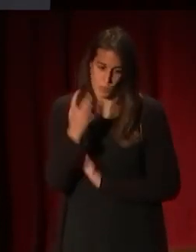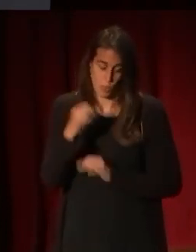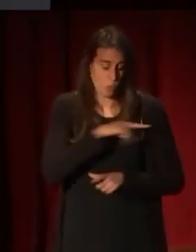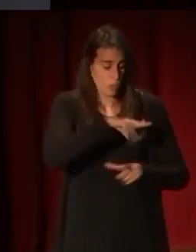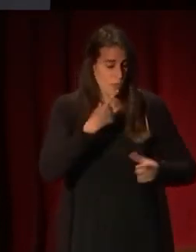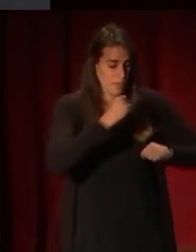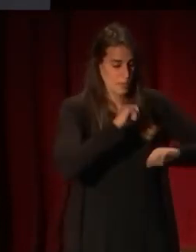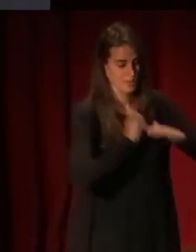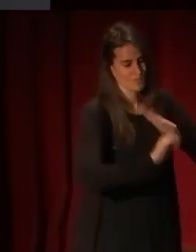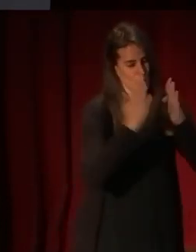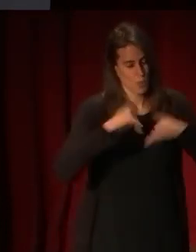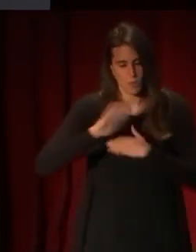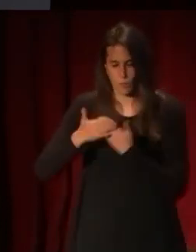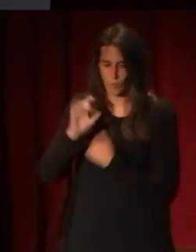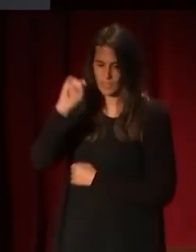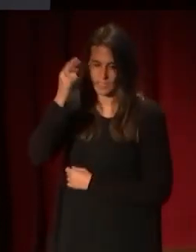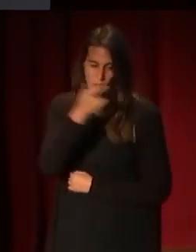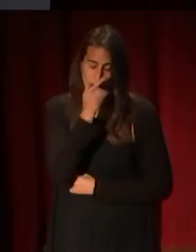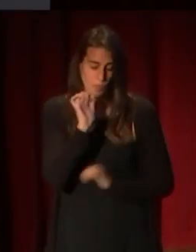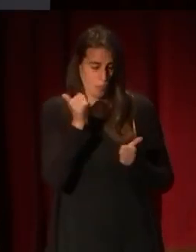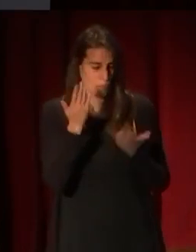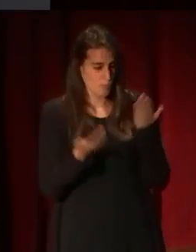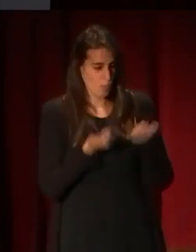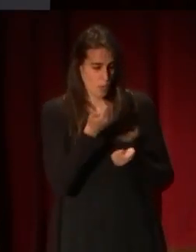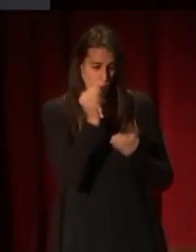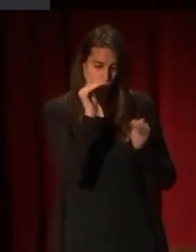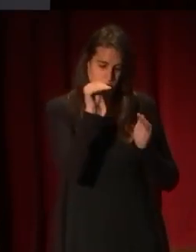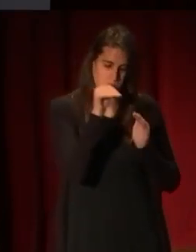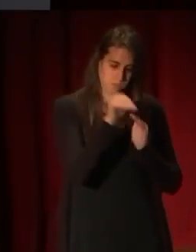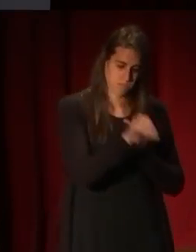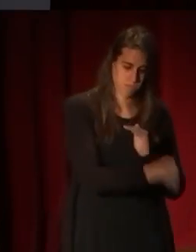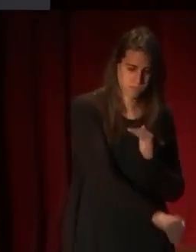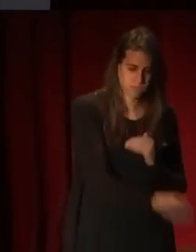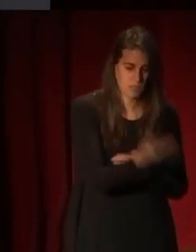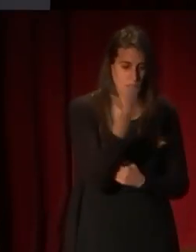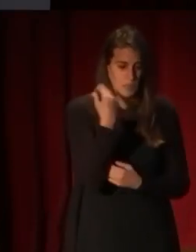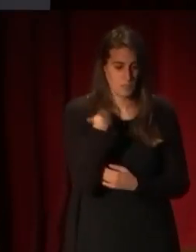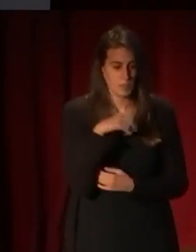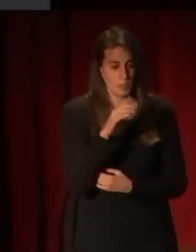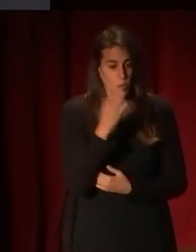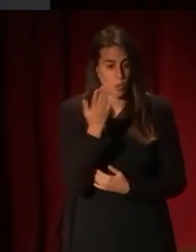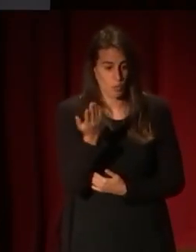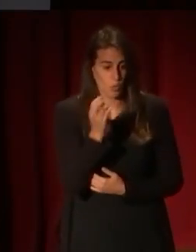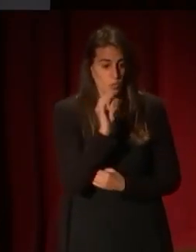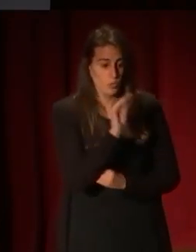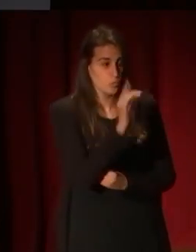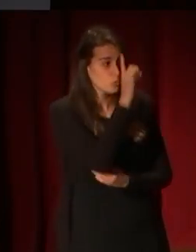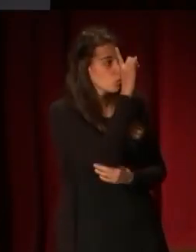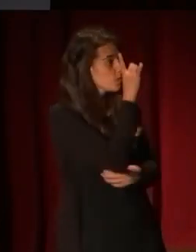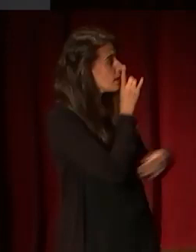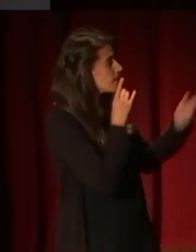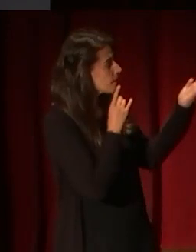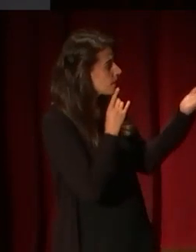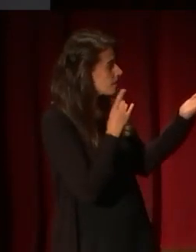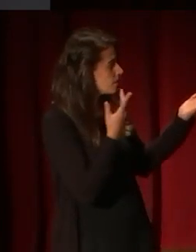plaza mayor la plaza mayor iba languideciendo al tiempo como digo que paradójicamente su imagen esta